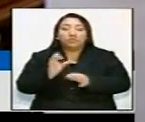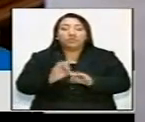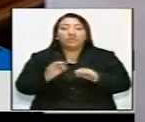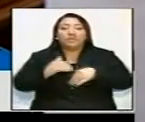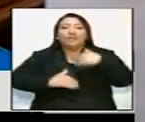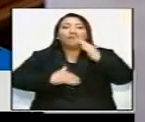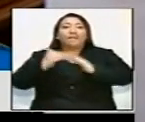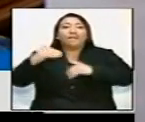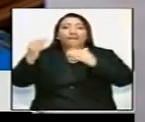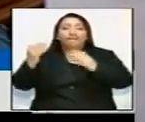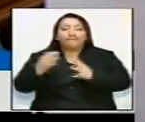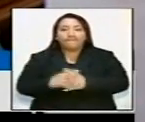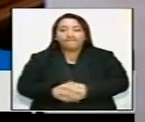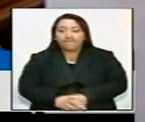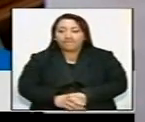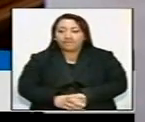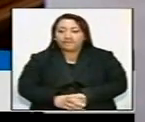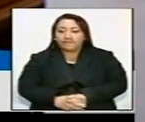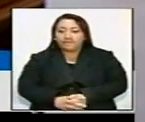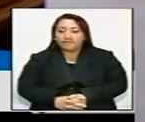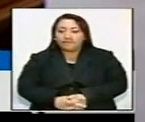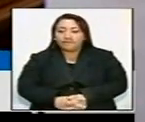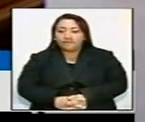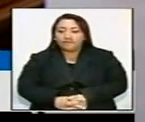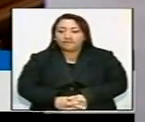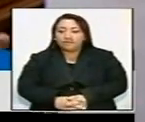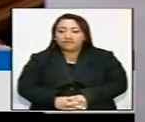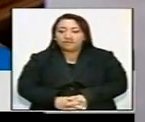crecimiento a lo largo de su ciclo de vida